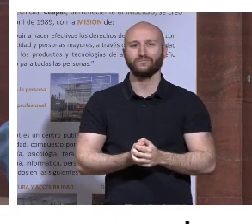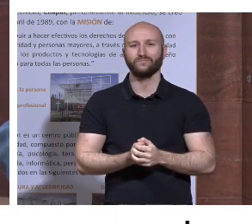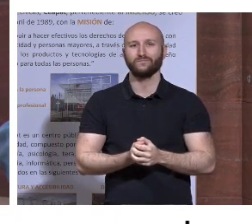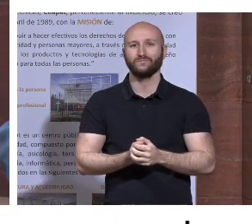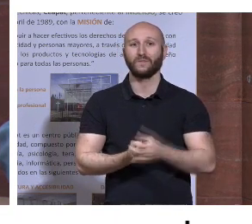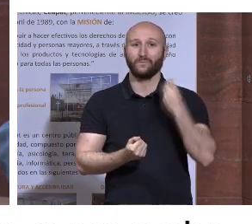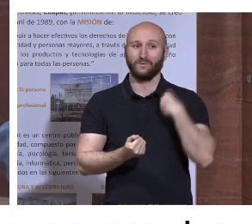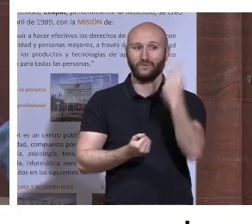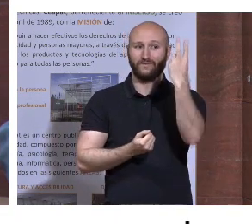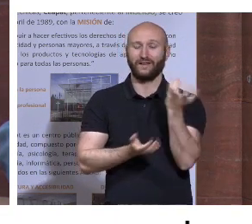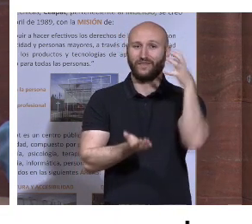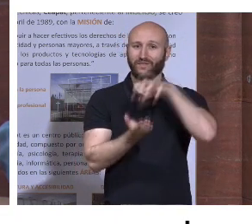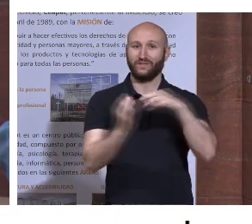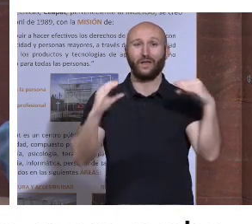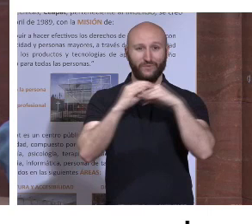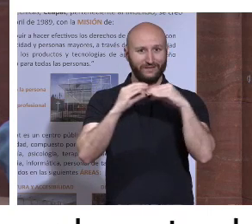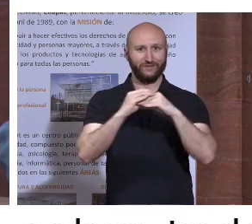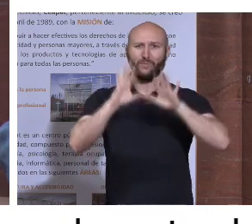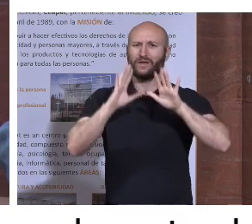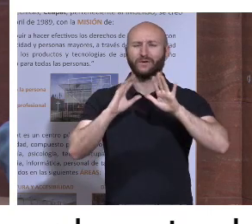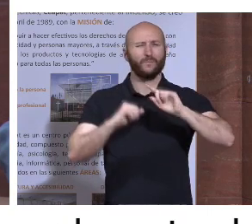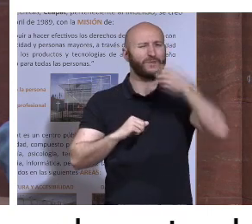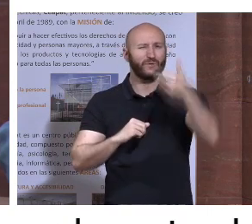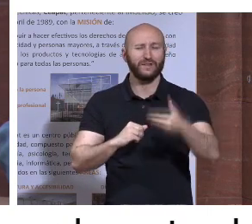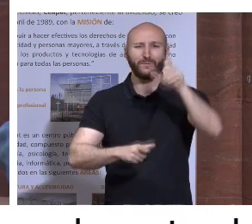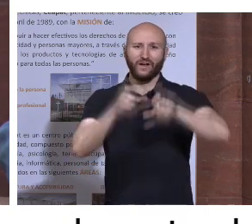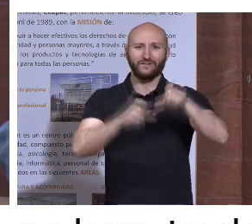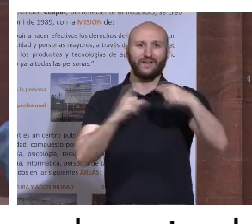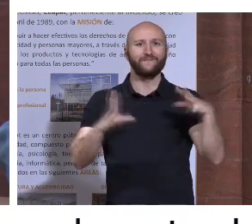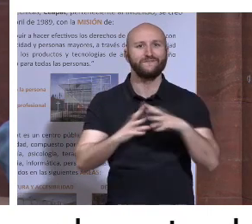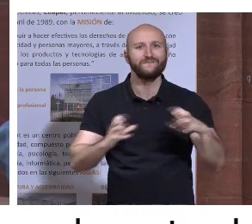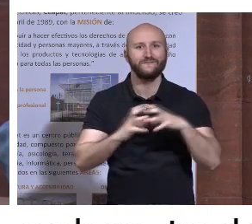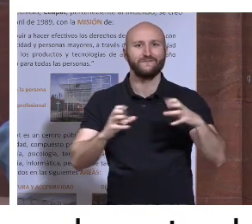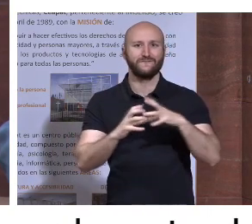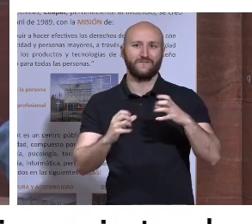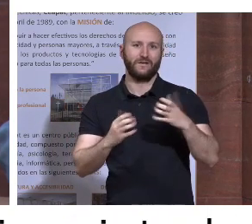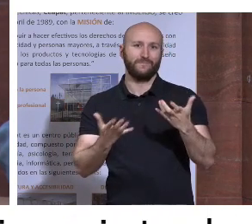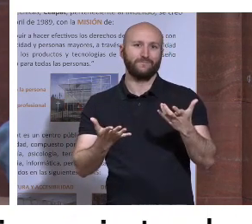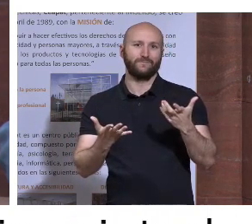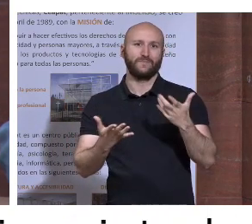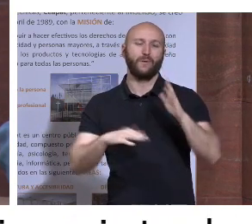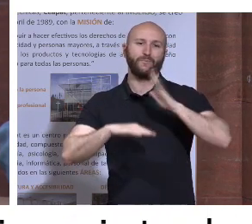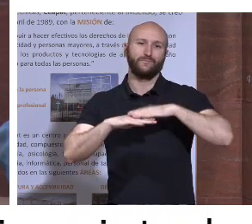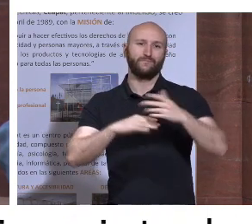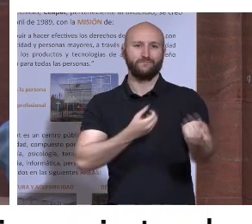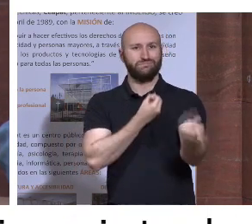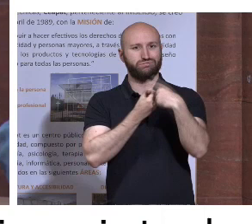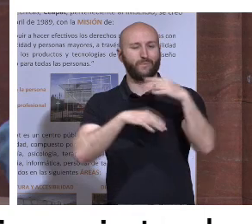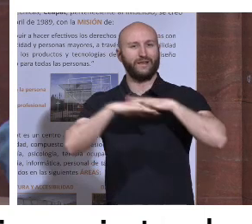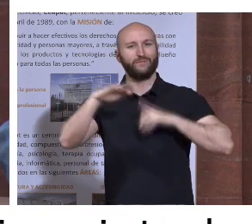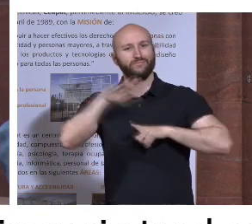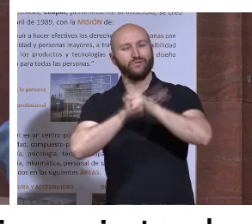del Inserso, pero sobre todo personas que tenéis inquietud y queréis que avancemos a una sociedad más